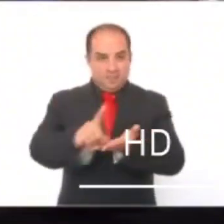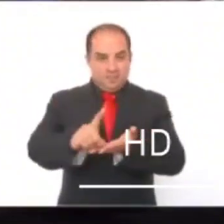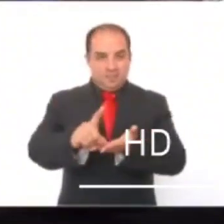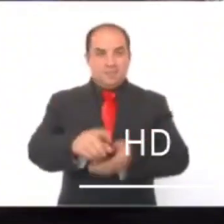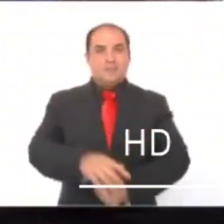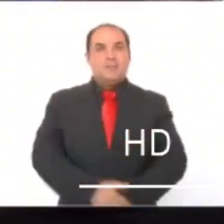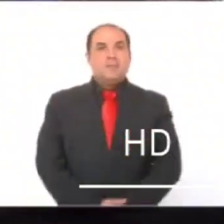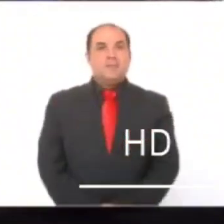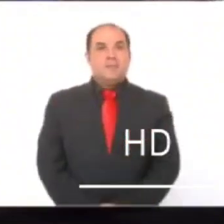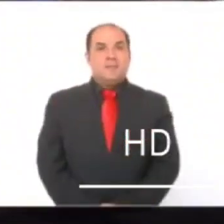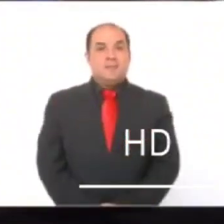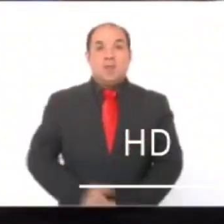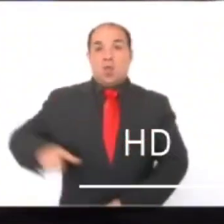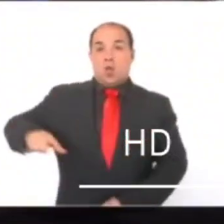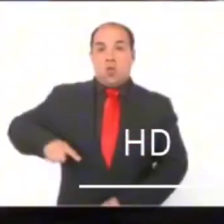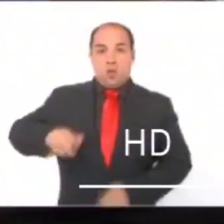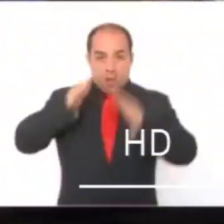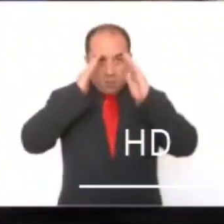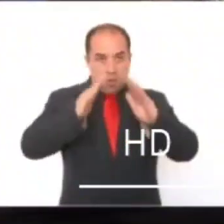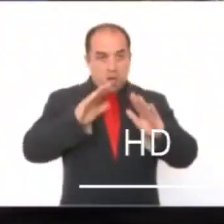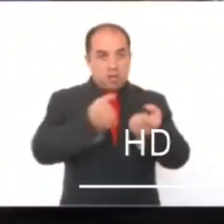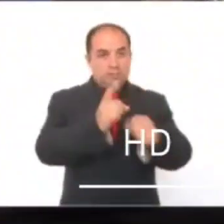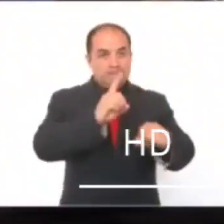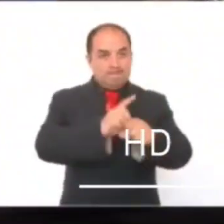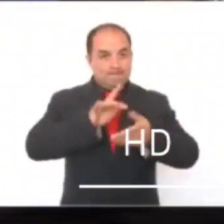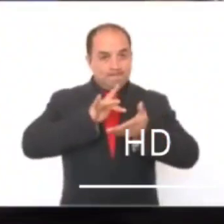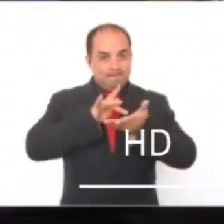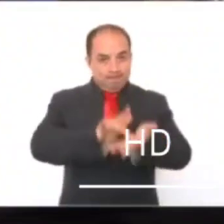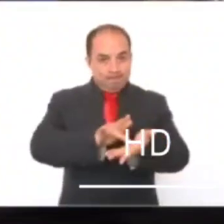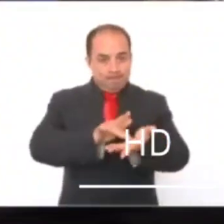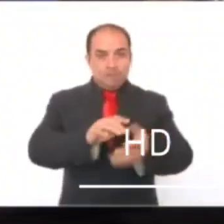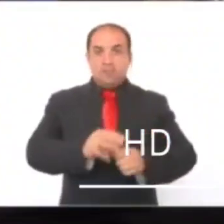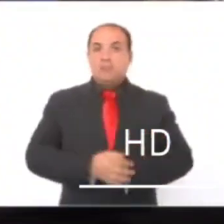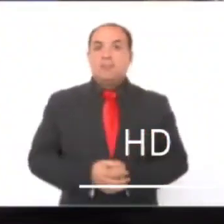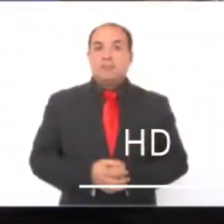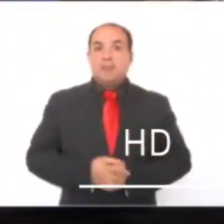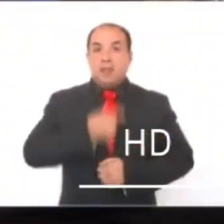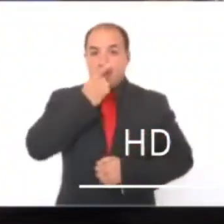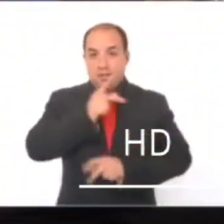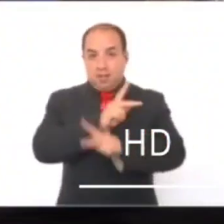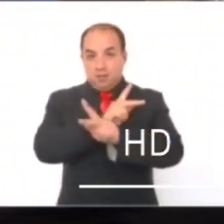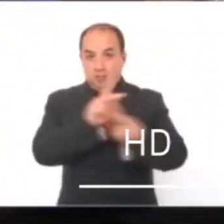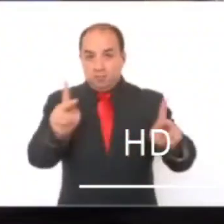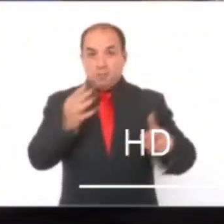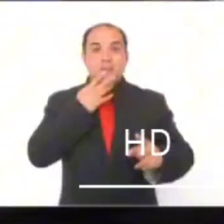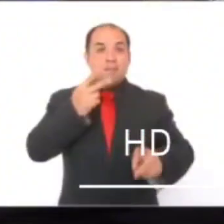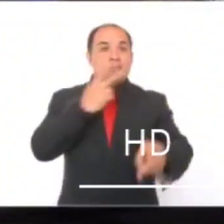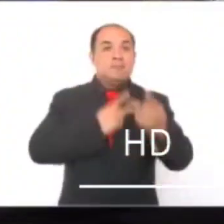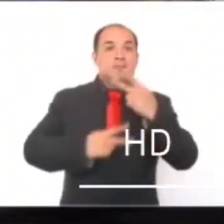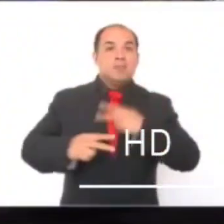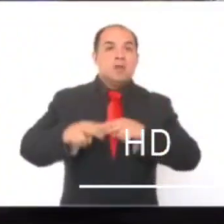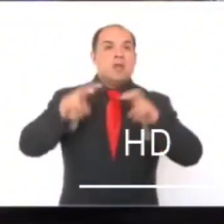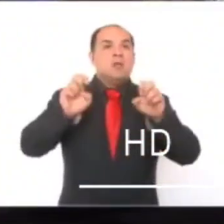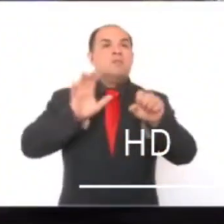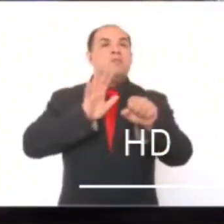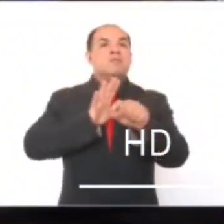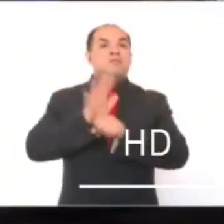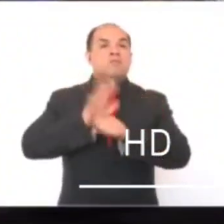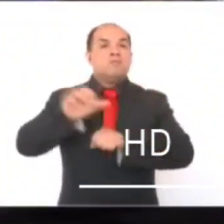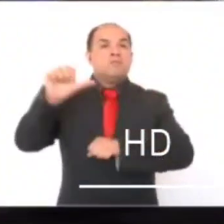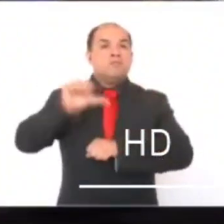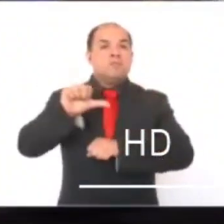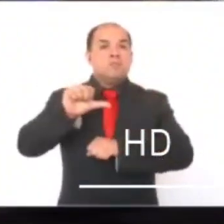y de derechos, gobierno con acento social, les da la más cordial de las bienvenidas a la presentación